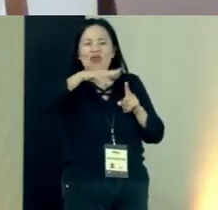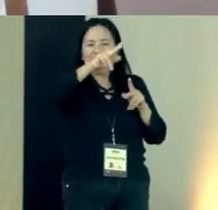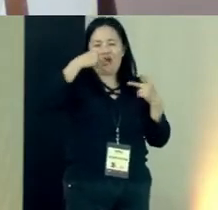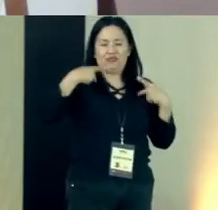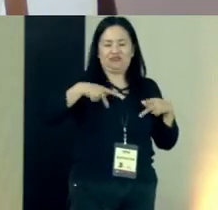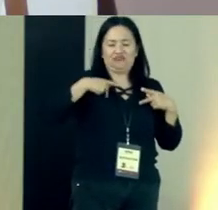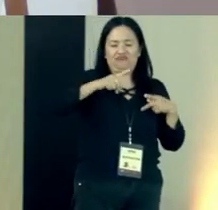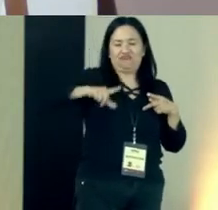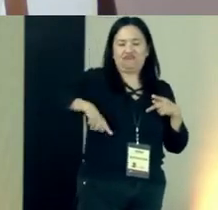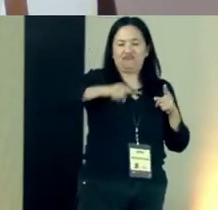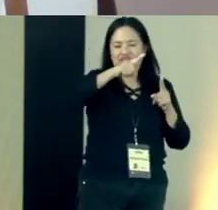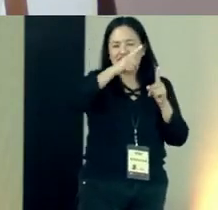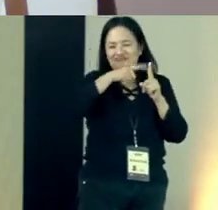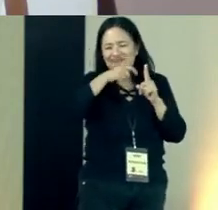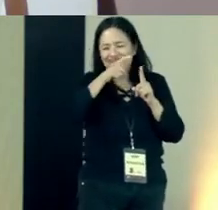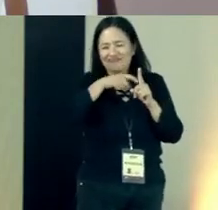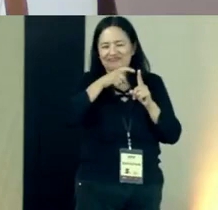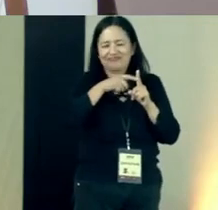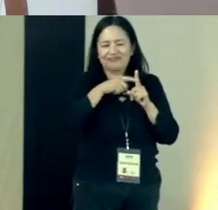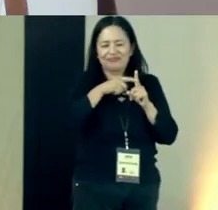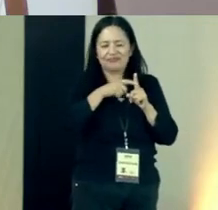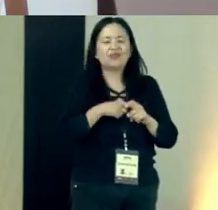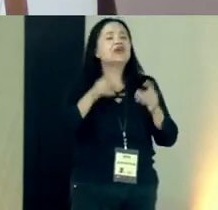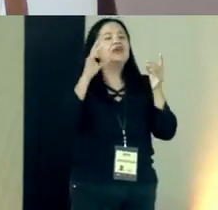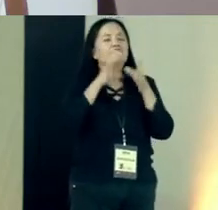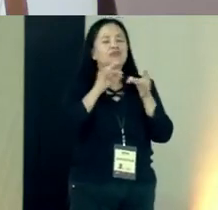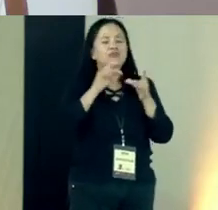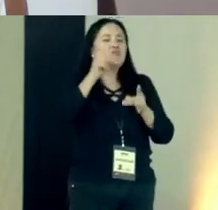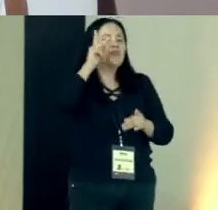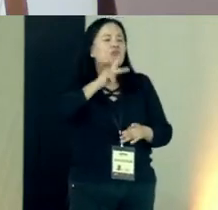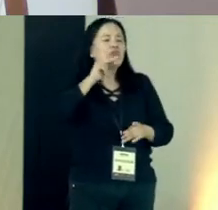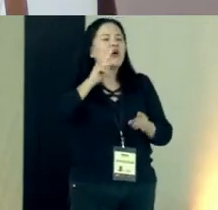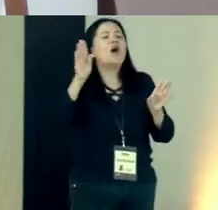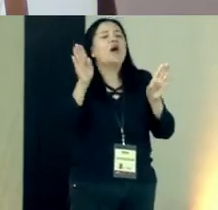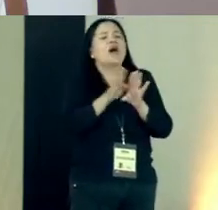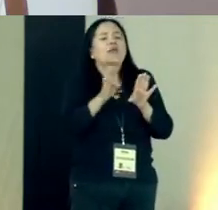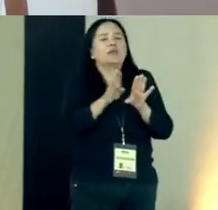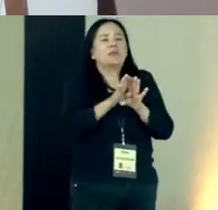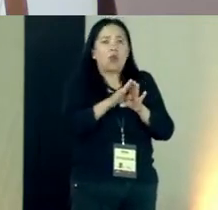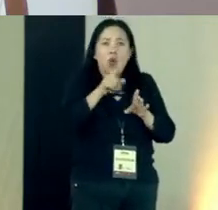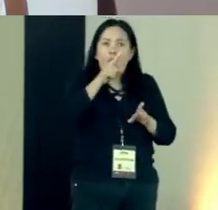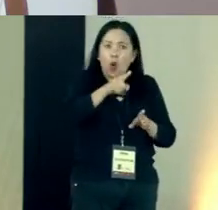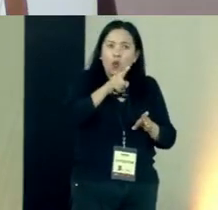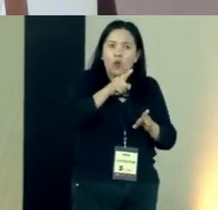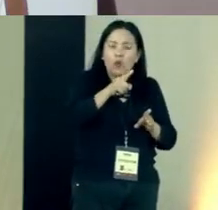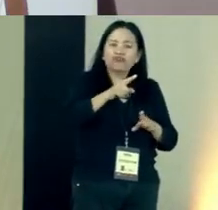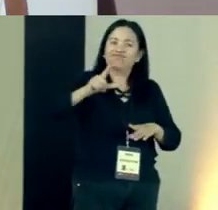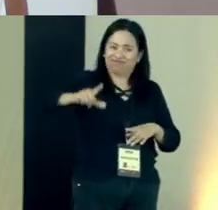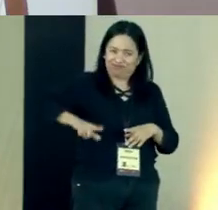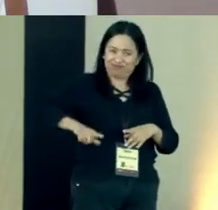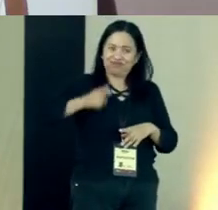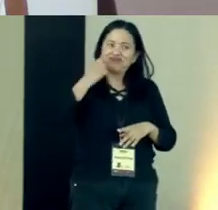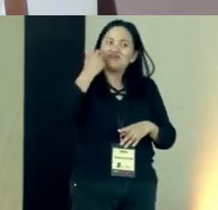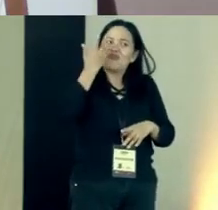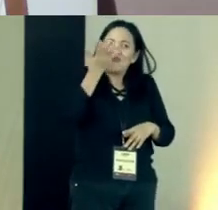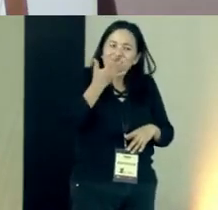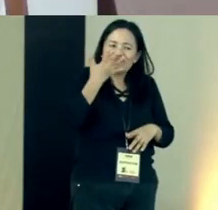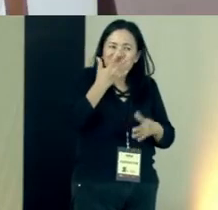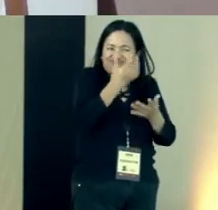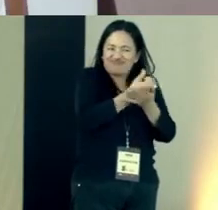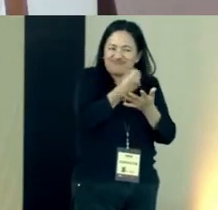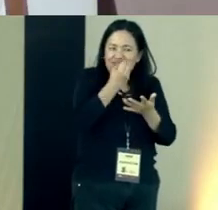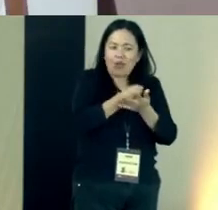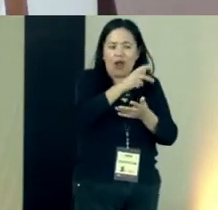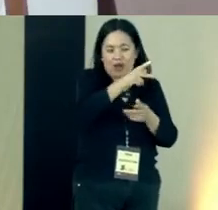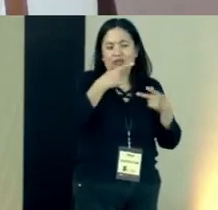momento, y demostraba de qué maneras esta élite estaba tratando todavía de lucrar con esas personas que